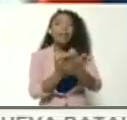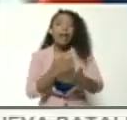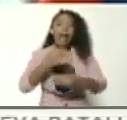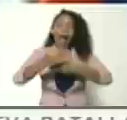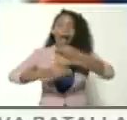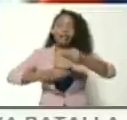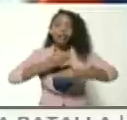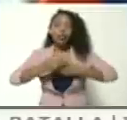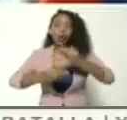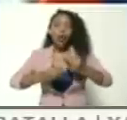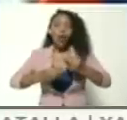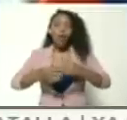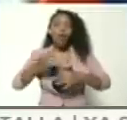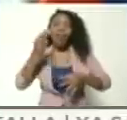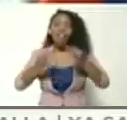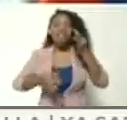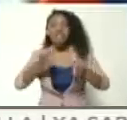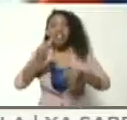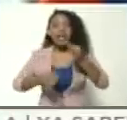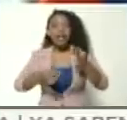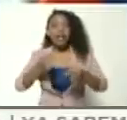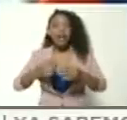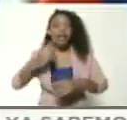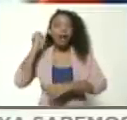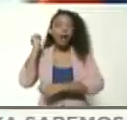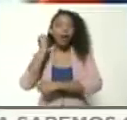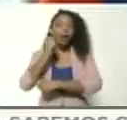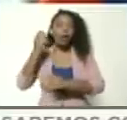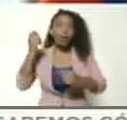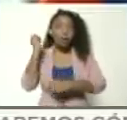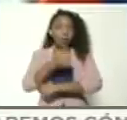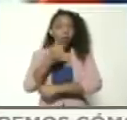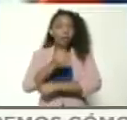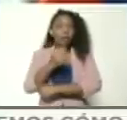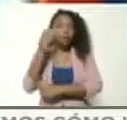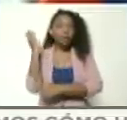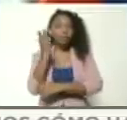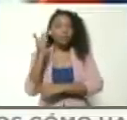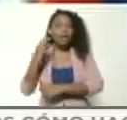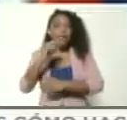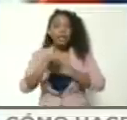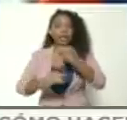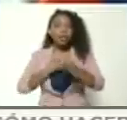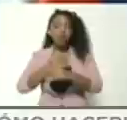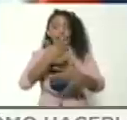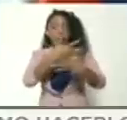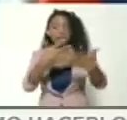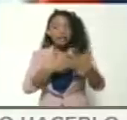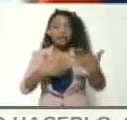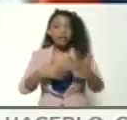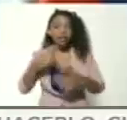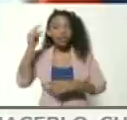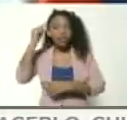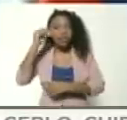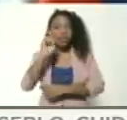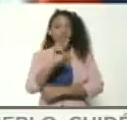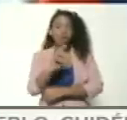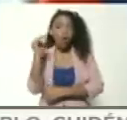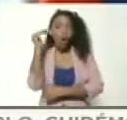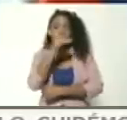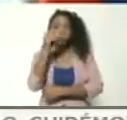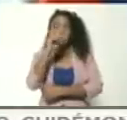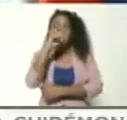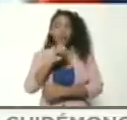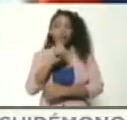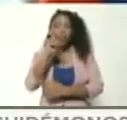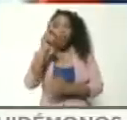realizados por la Fiscalía de la Corte Penal Internacional en un escrito fechado el 2 de octubre del